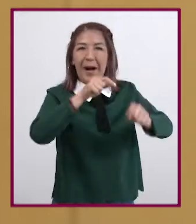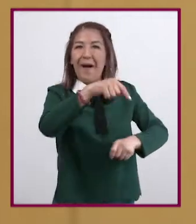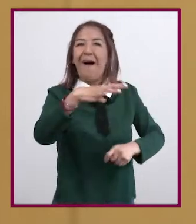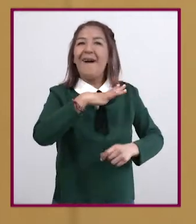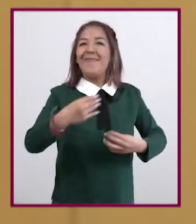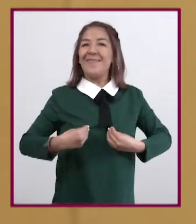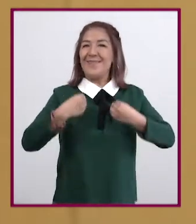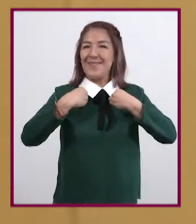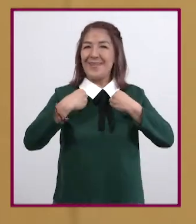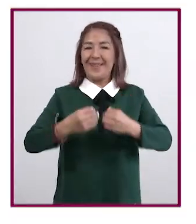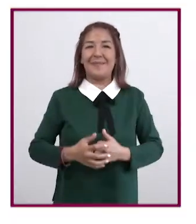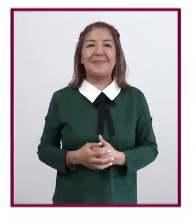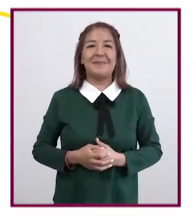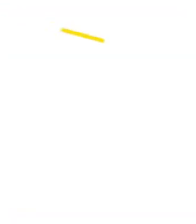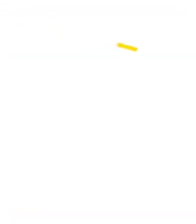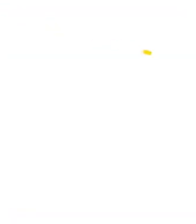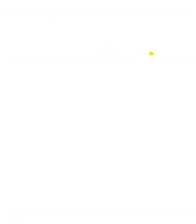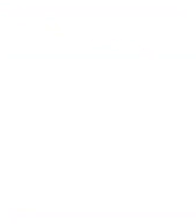todavía.